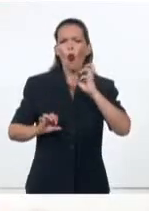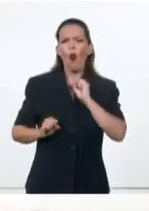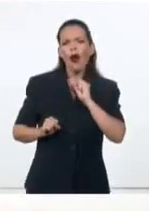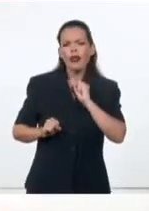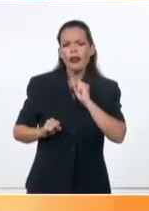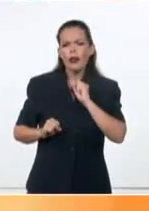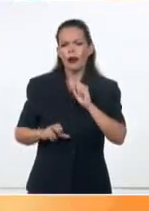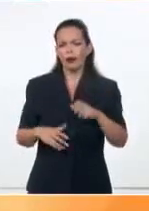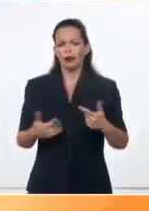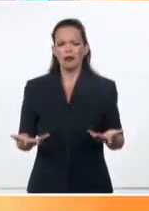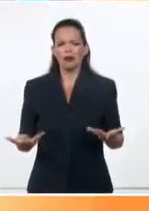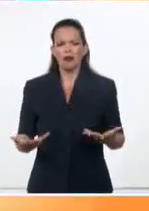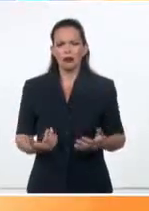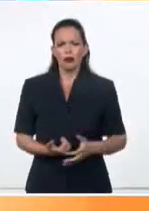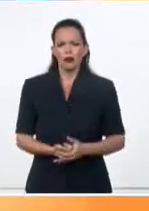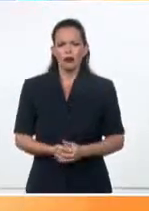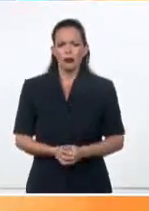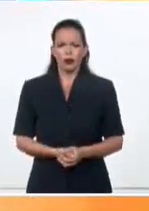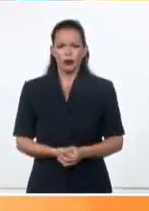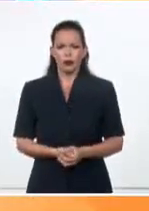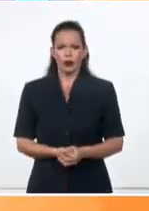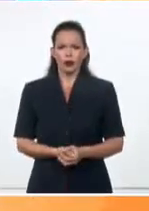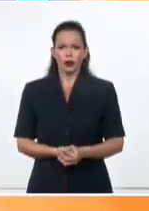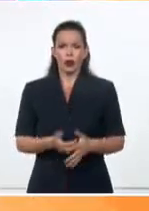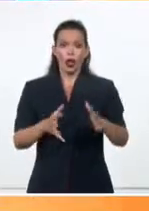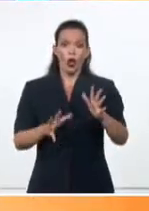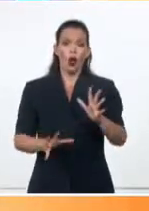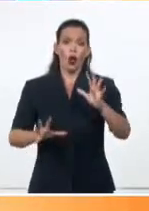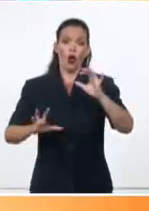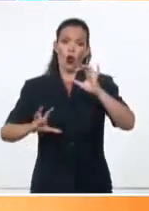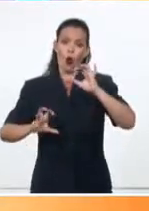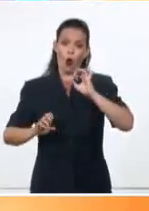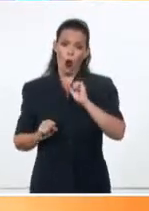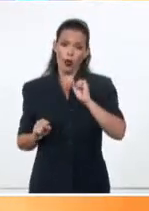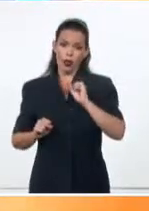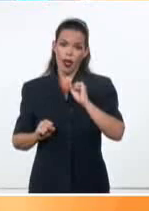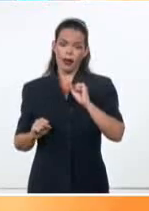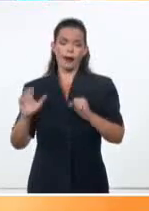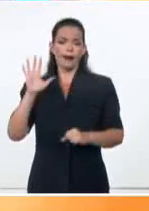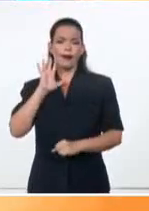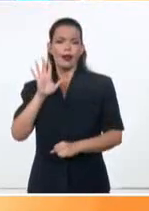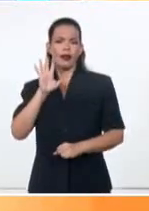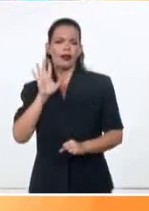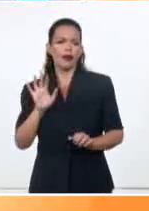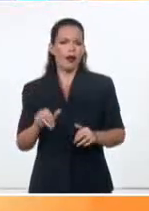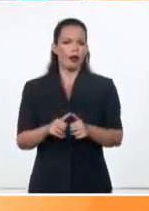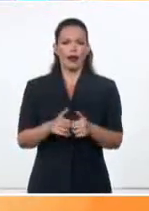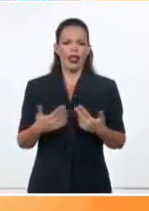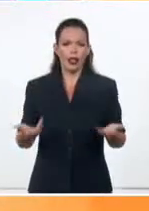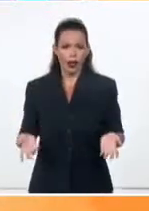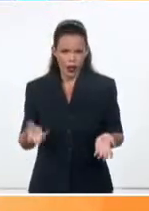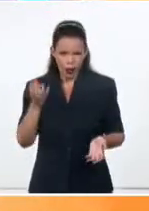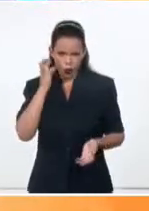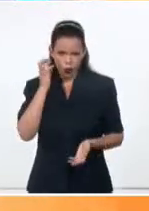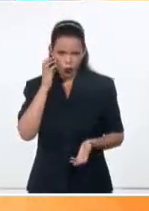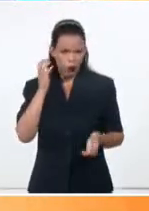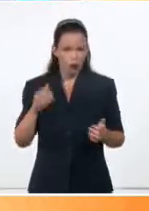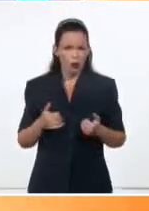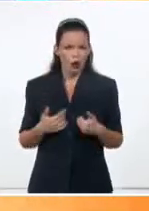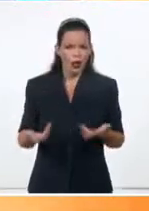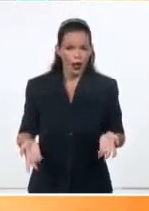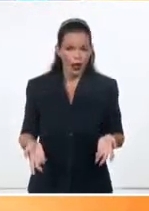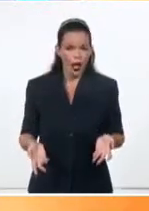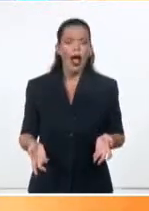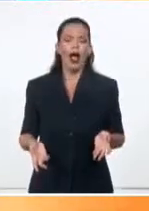por favor? La guardia de cenizas es fundamental. Es el dispositivo que se emplea cuando ya establecen